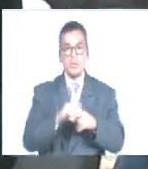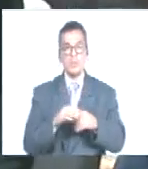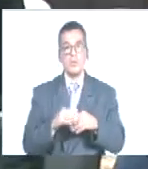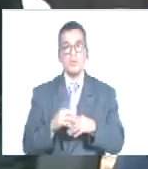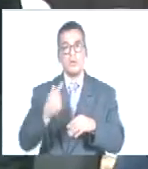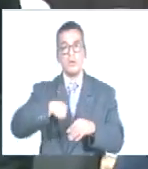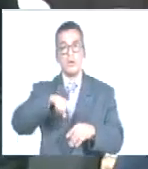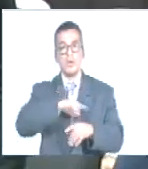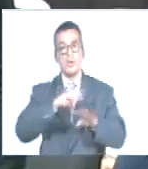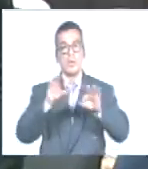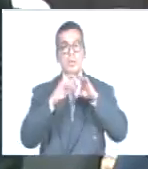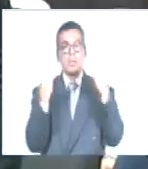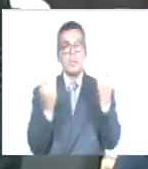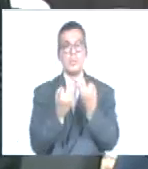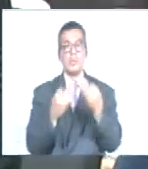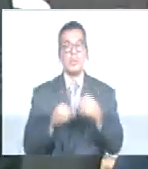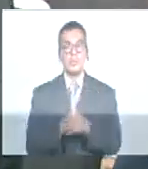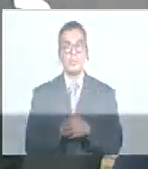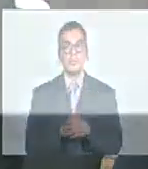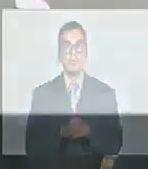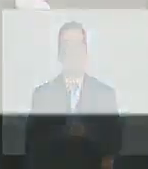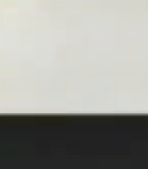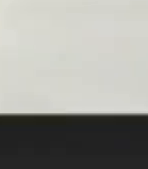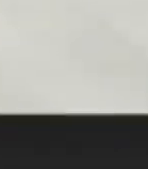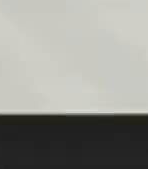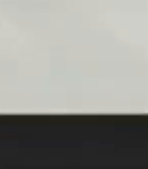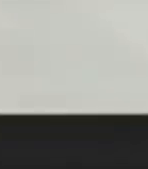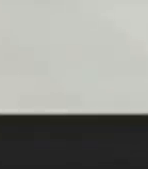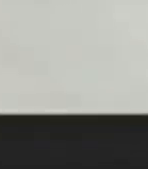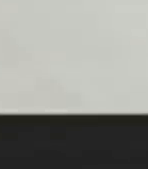parte de nuestra familia. Así que espero que